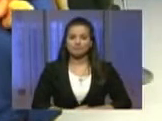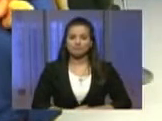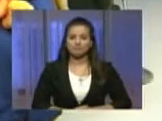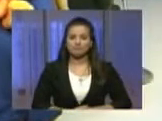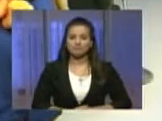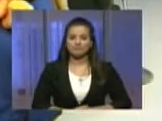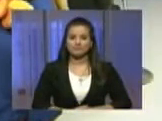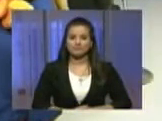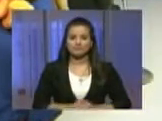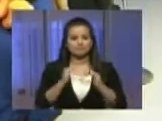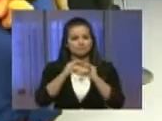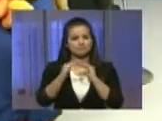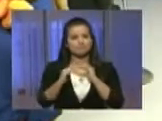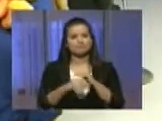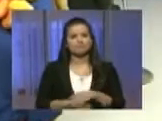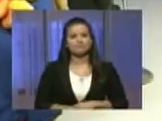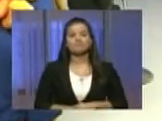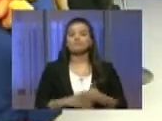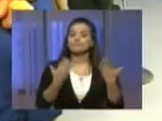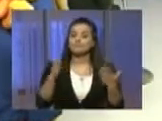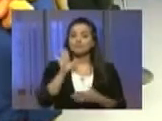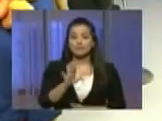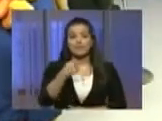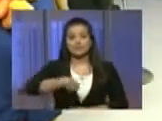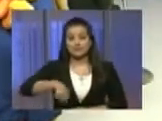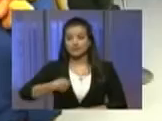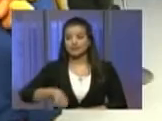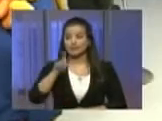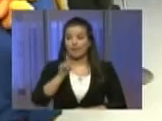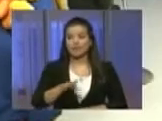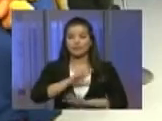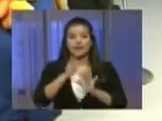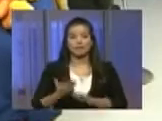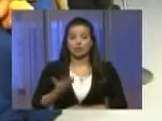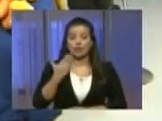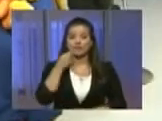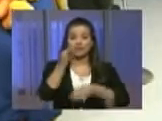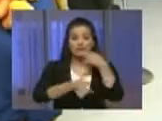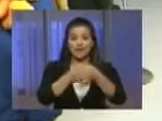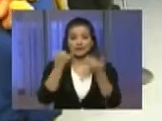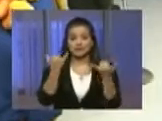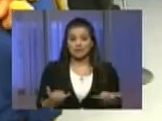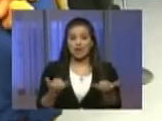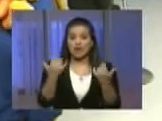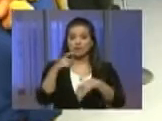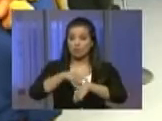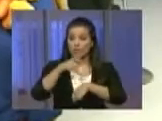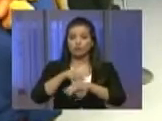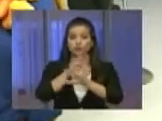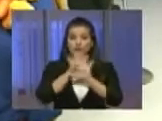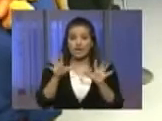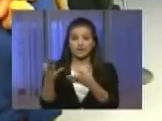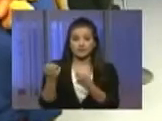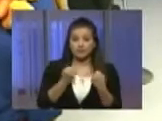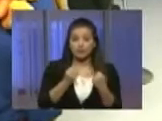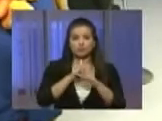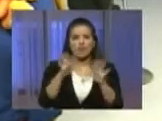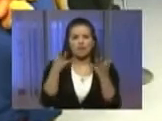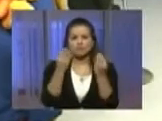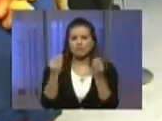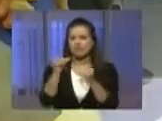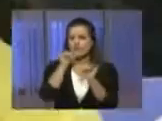venezolanos así presidente También es importante Resaltar en este momento hemos recibido una gran